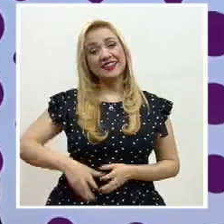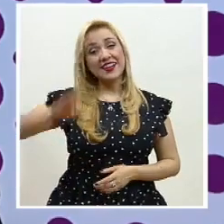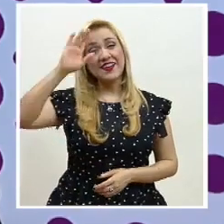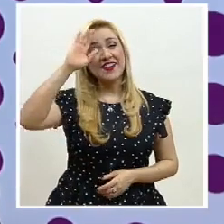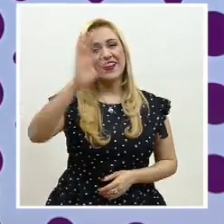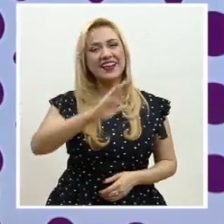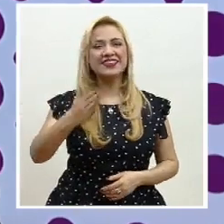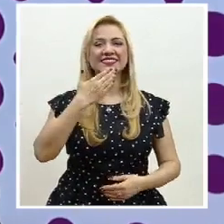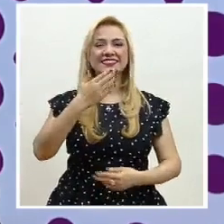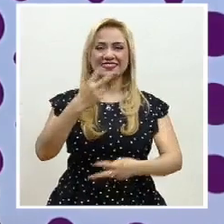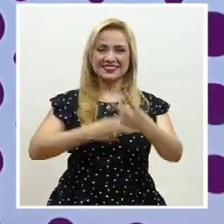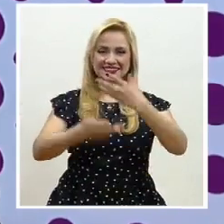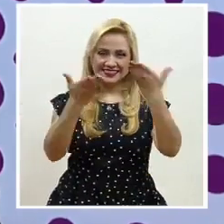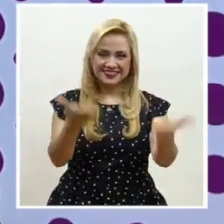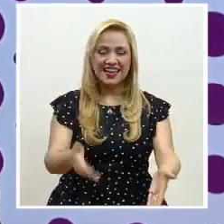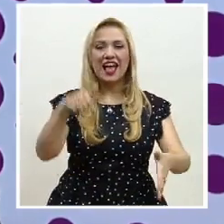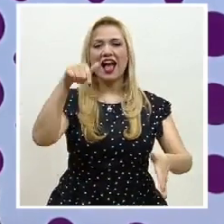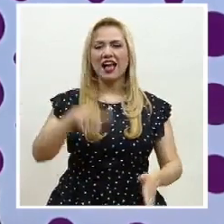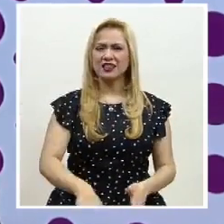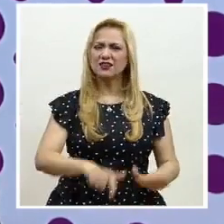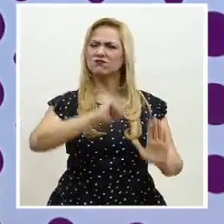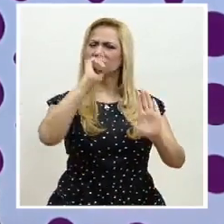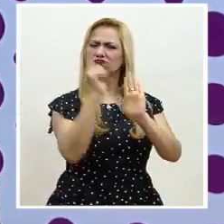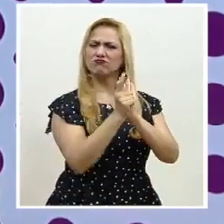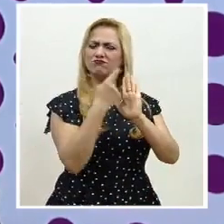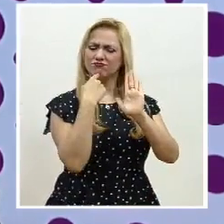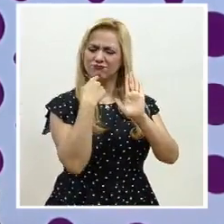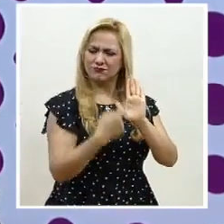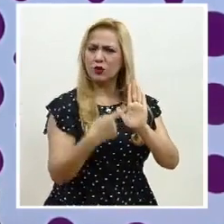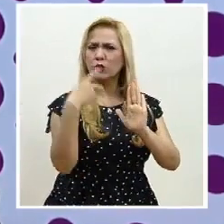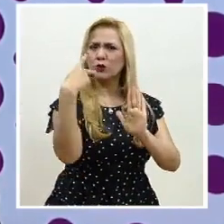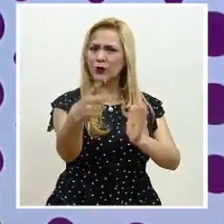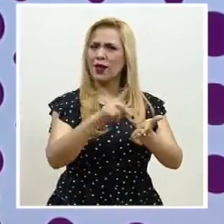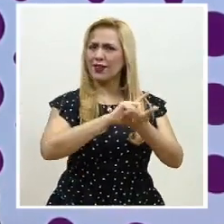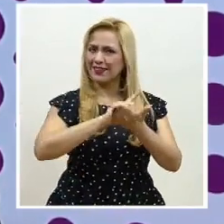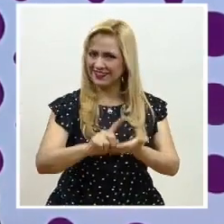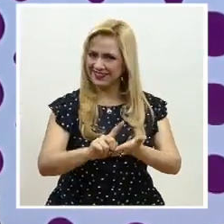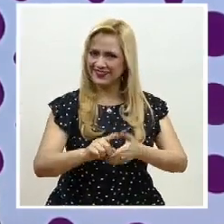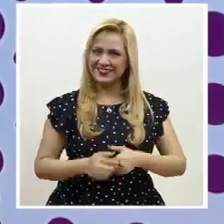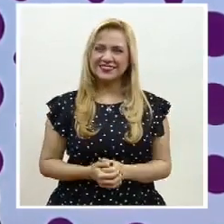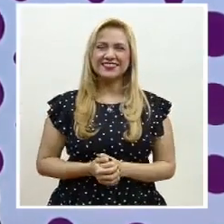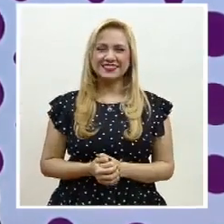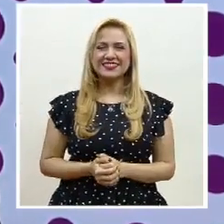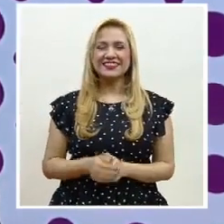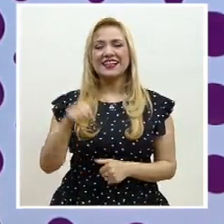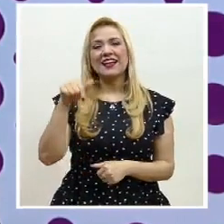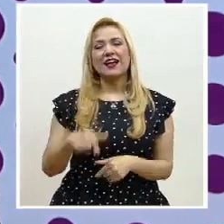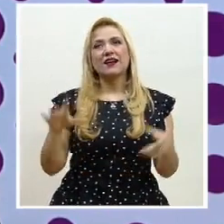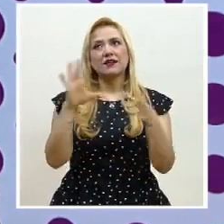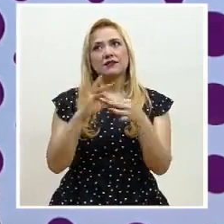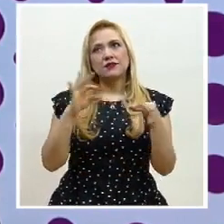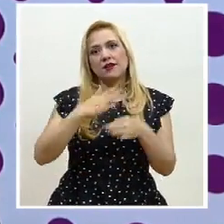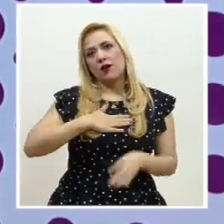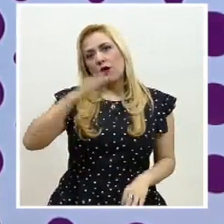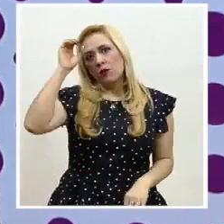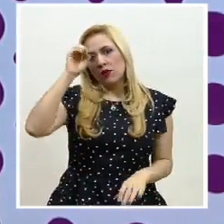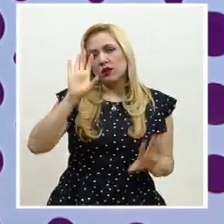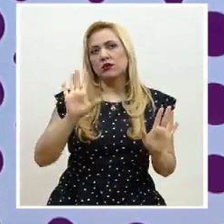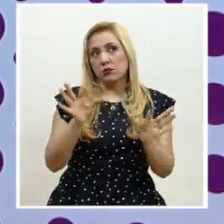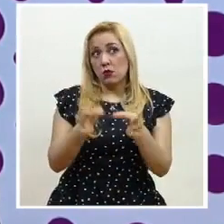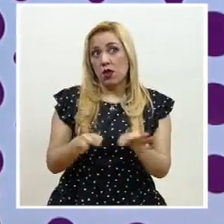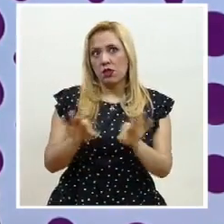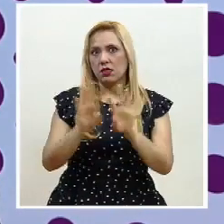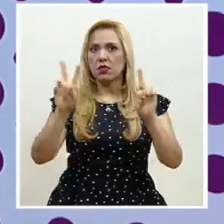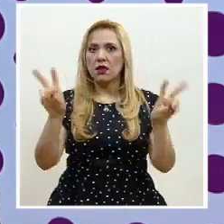Hola, bienvenidos y bienvenidas a su programa Tus Derechos. El día de hoy vamos a platicar sobre un tema muy relevante desde mi punto de vista, pero poco conocido, como es